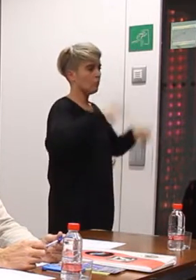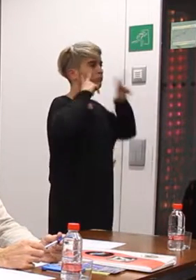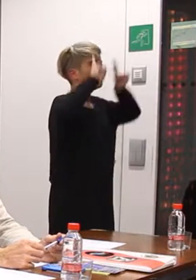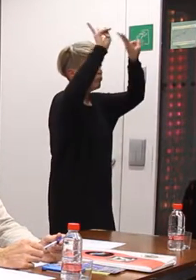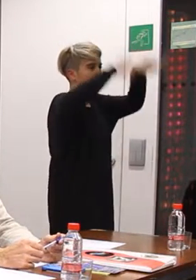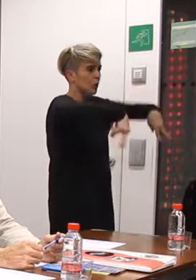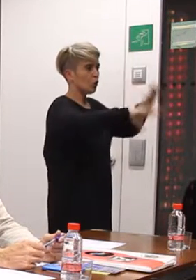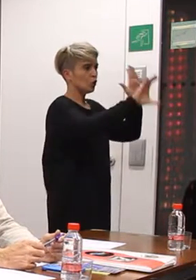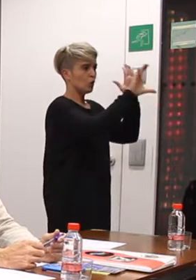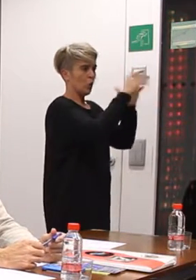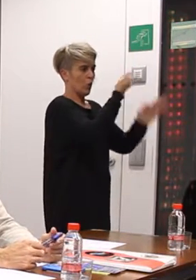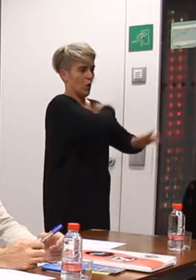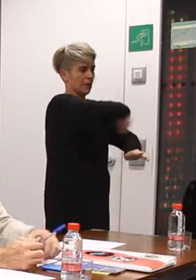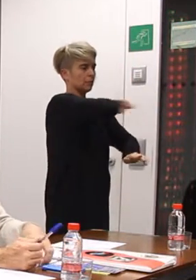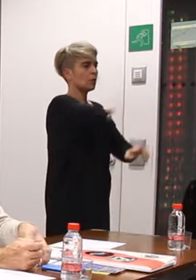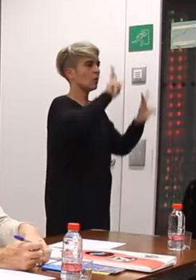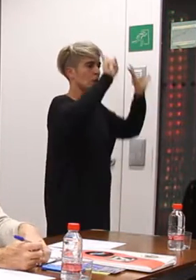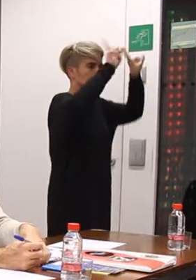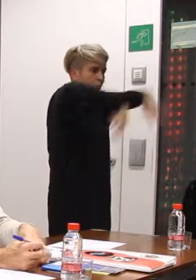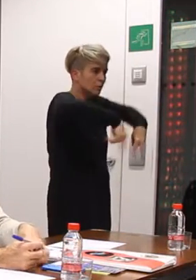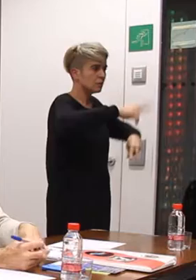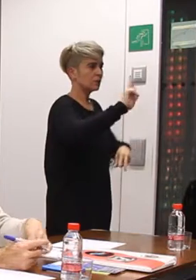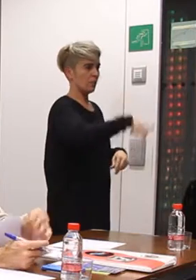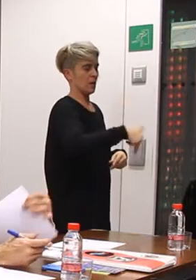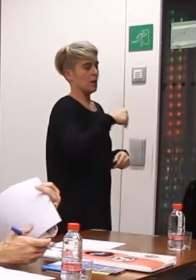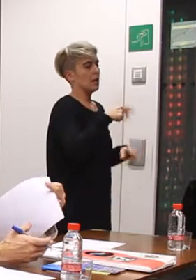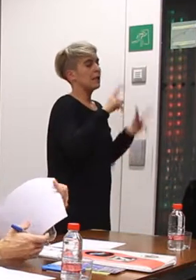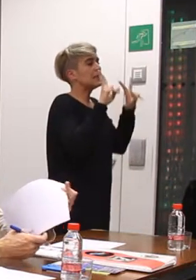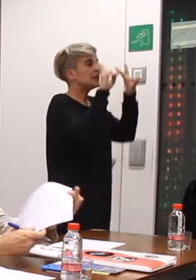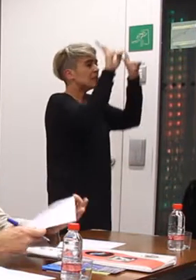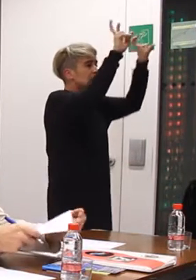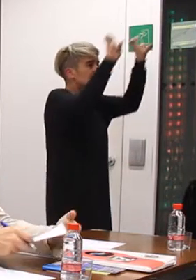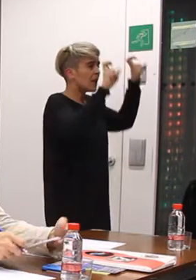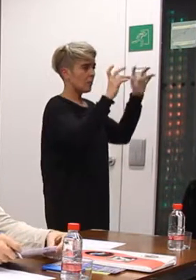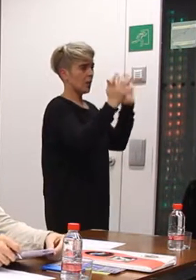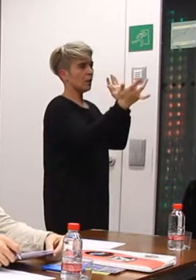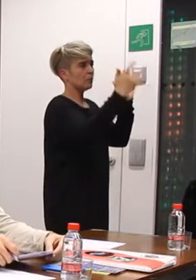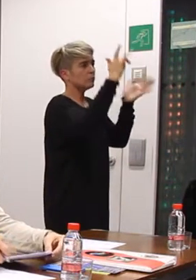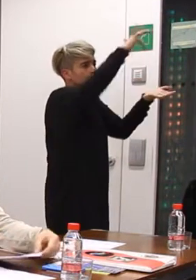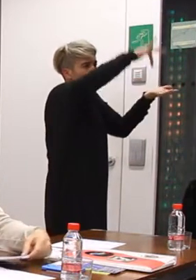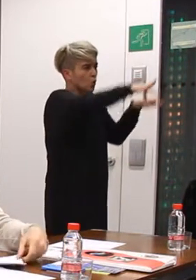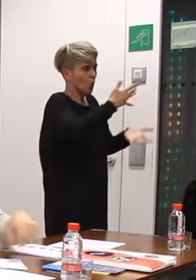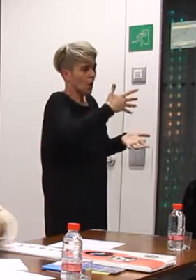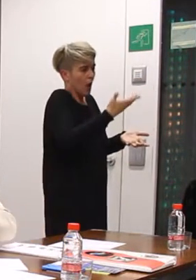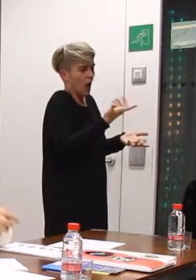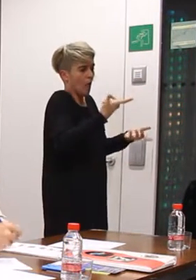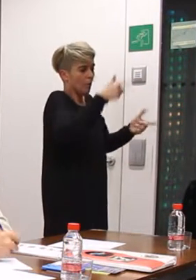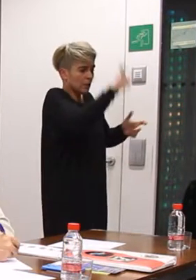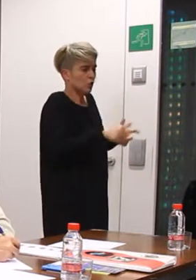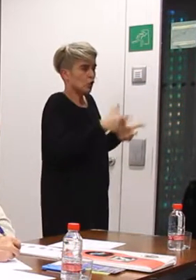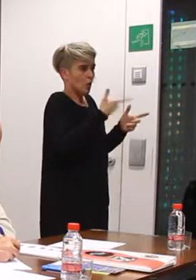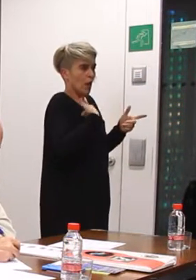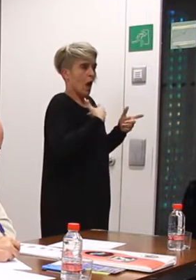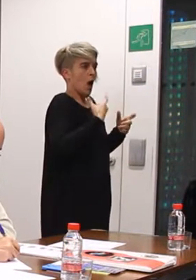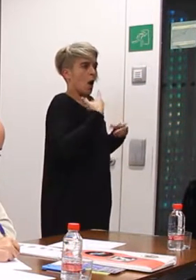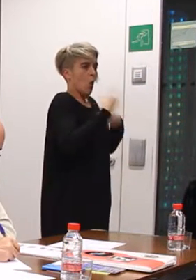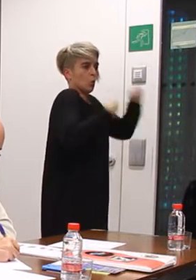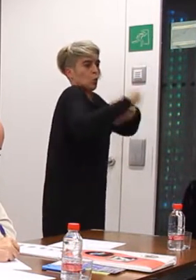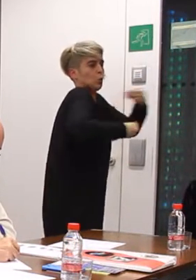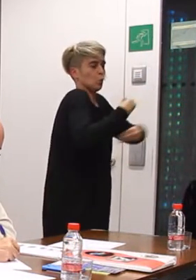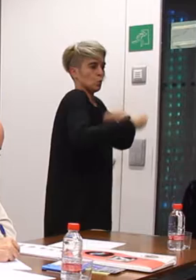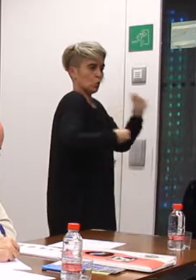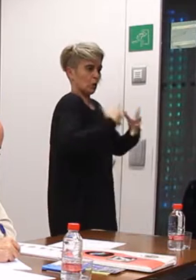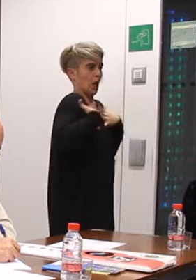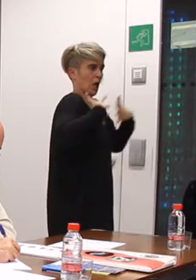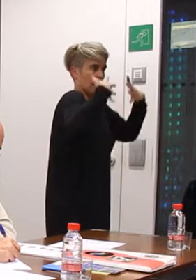Española. Por lo tanto, como veis, un tema de actualidad, un tema que nos toca de lleno como consumidores, como usuarios, como